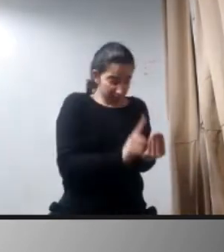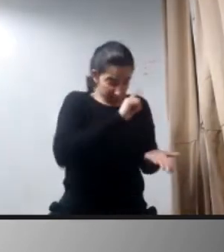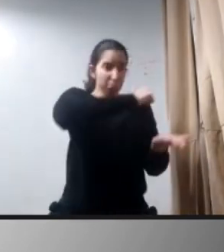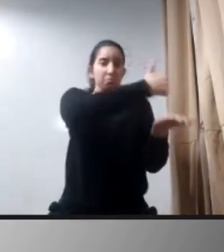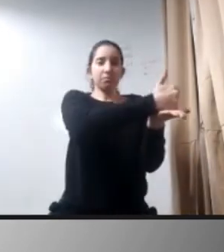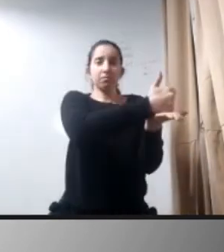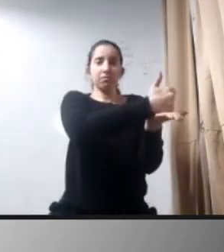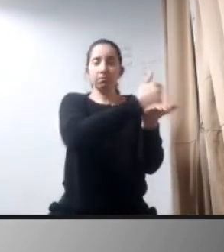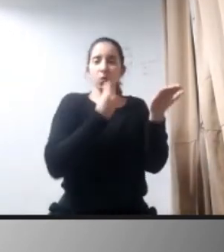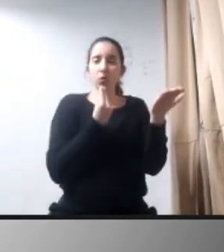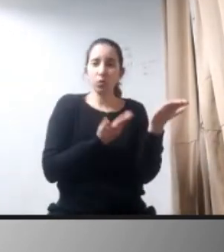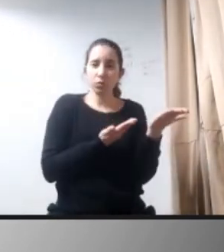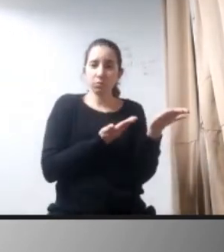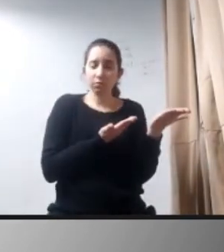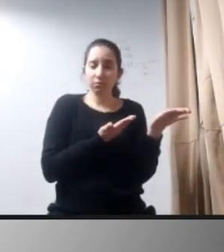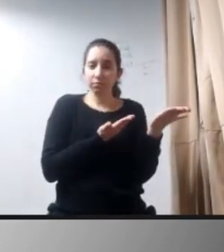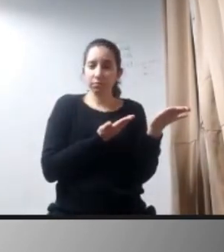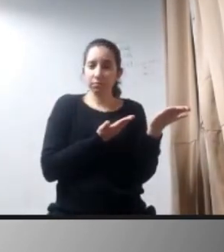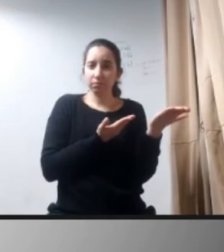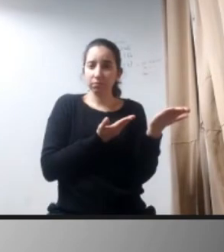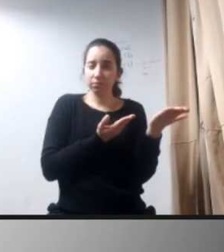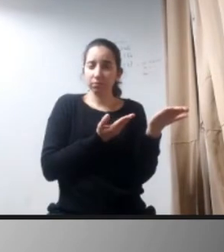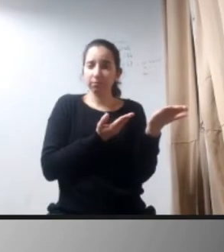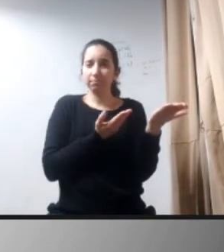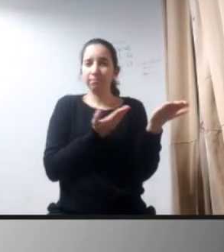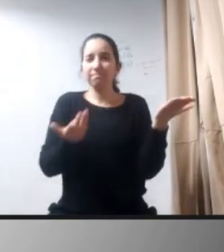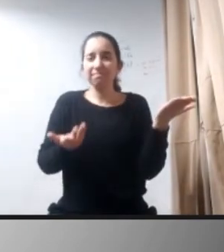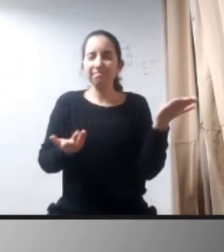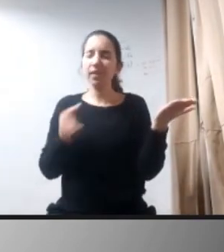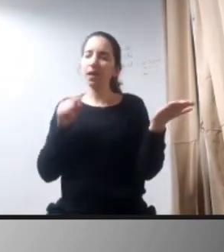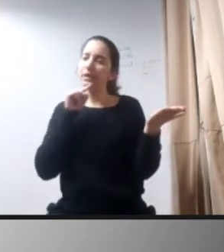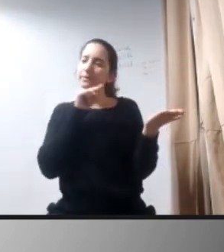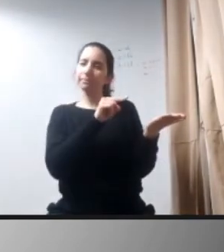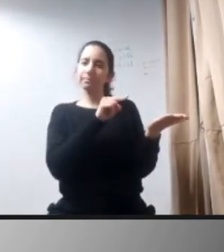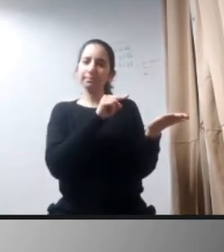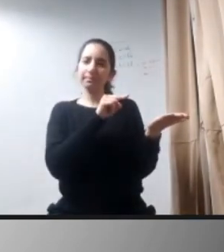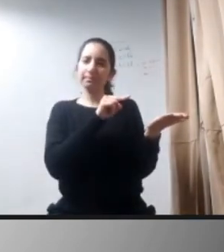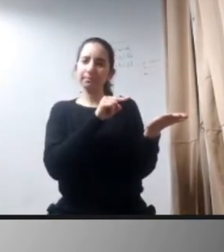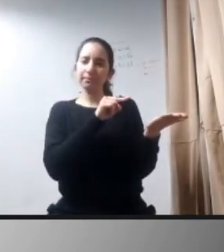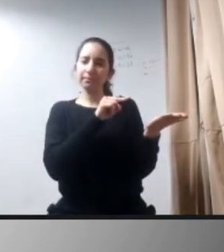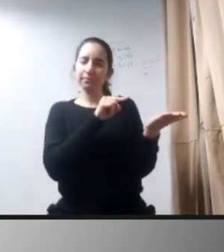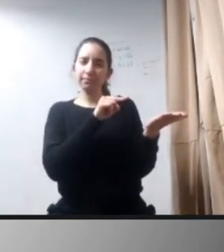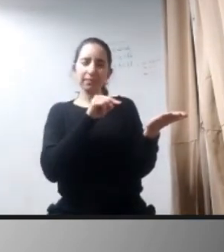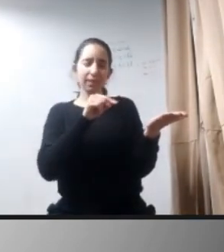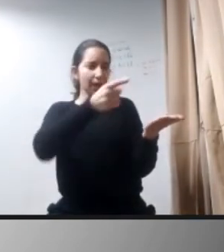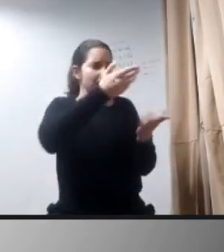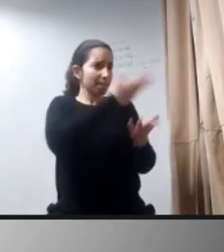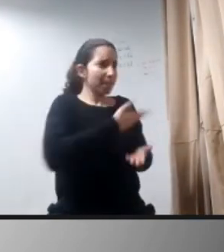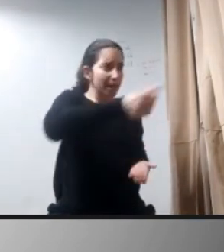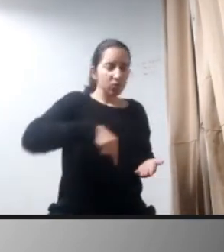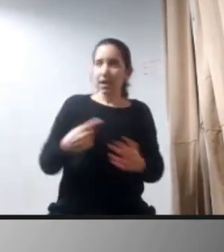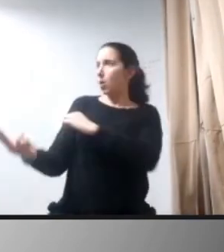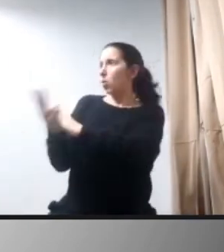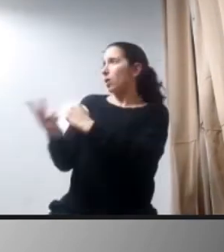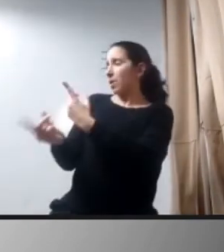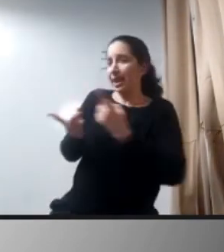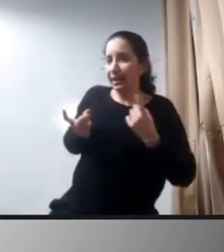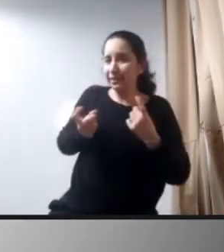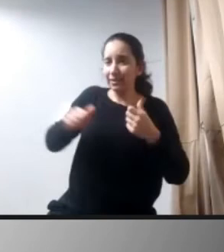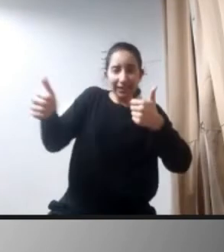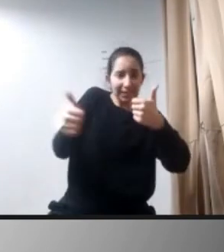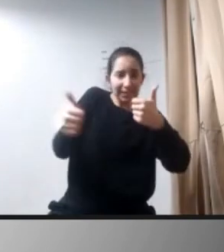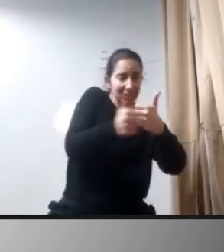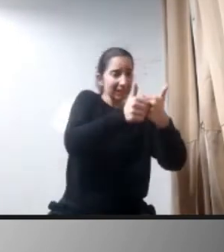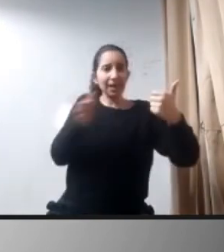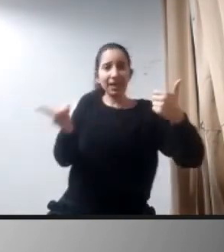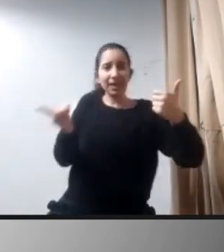Donde, porque la existencia de, o sea, la necesidad de ser cuidadas y la existencia de